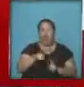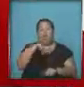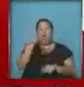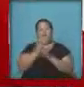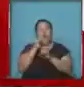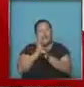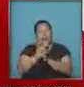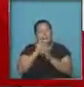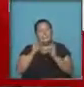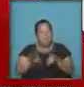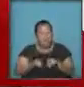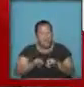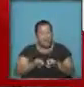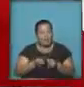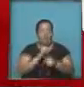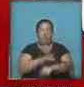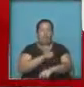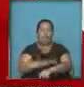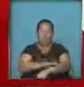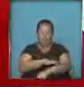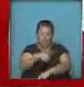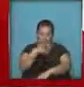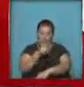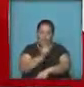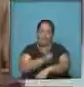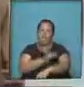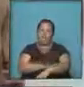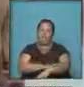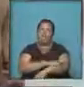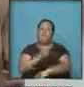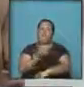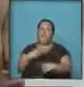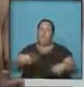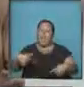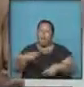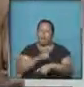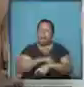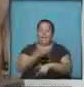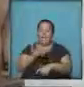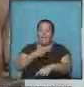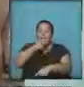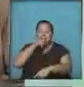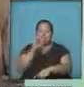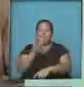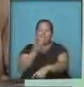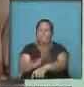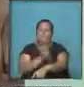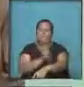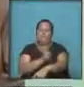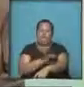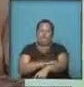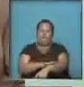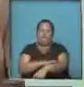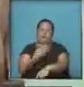de quemaduras también que permanecen, como usted bien dijo, permanecen porque el producto, además del calor, ha permanecido en la piel